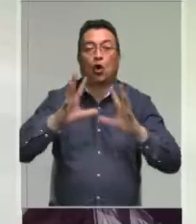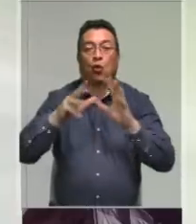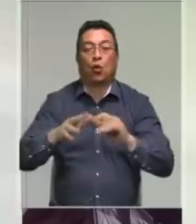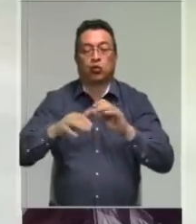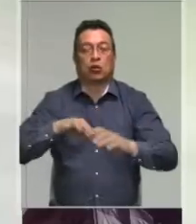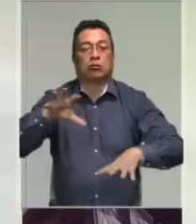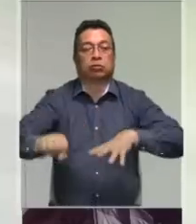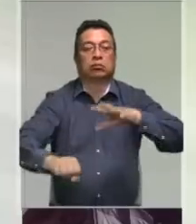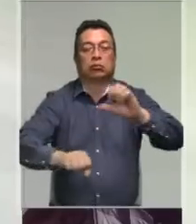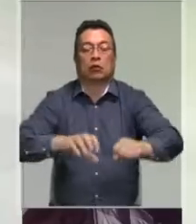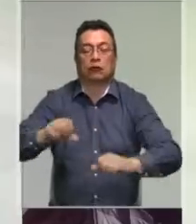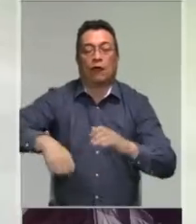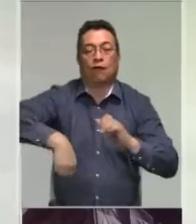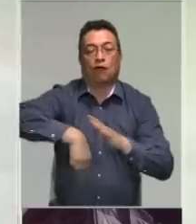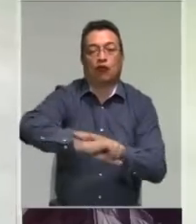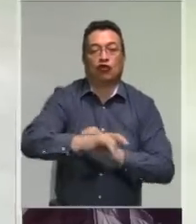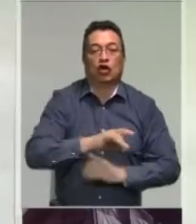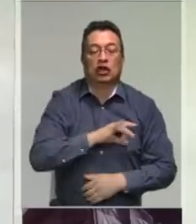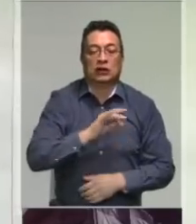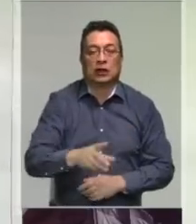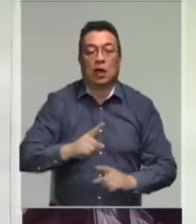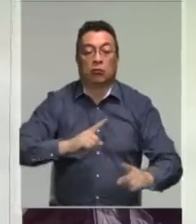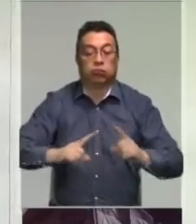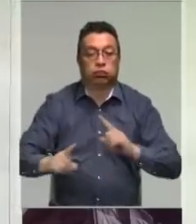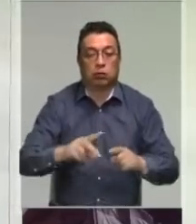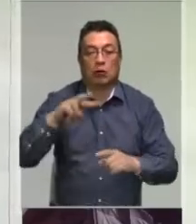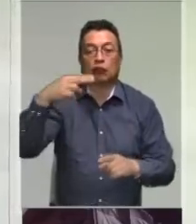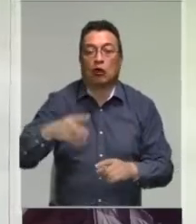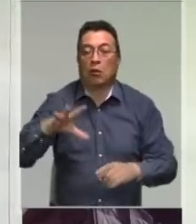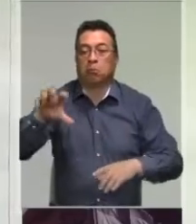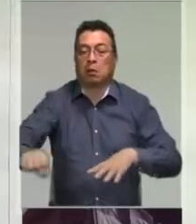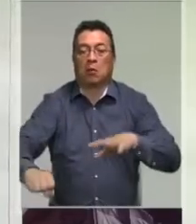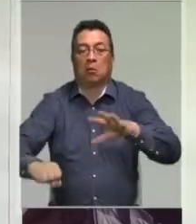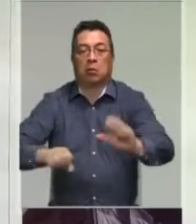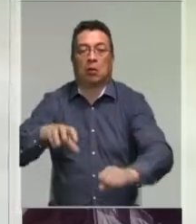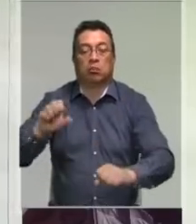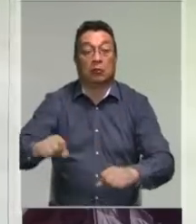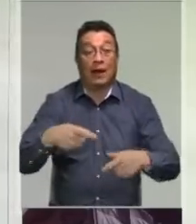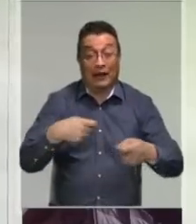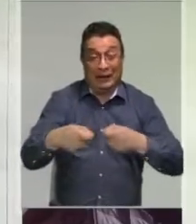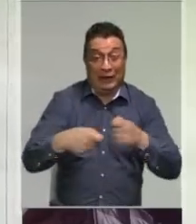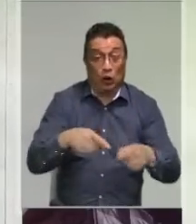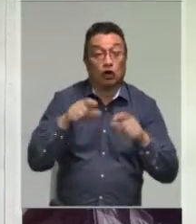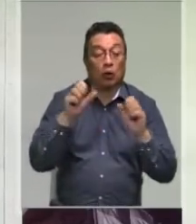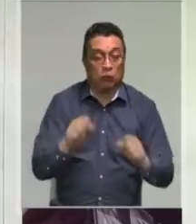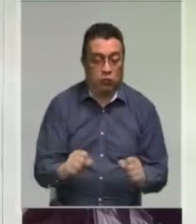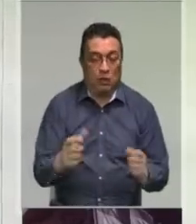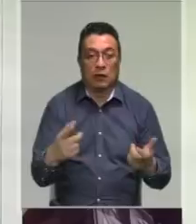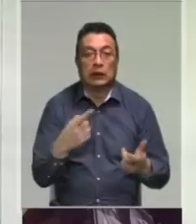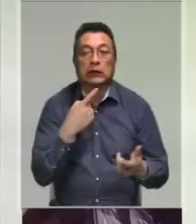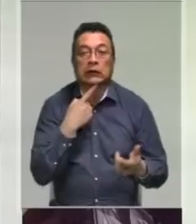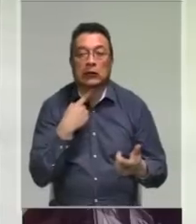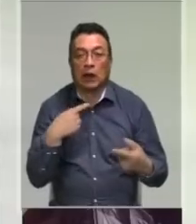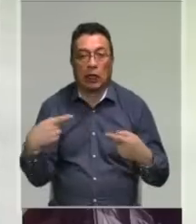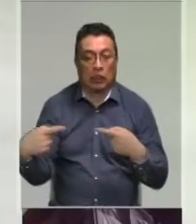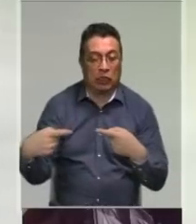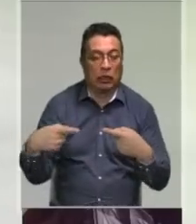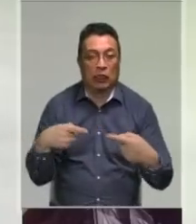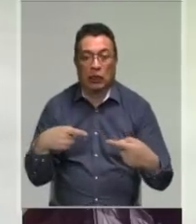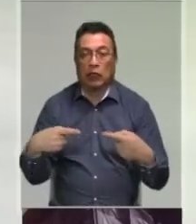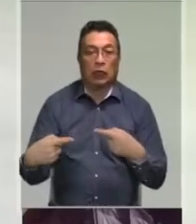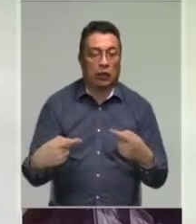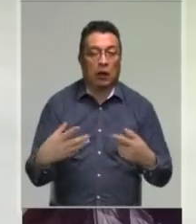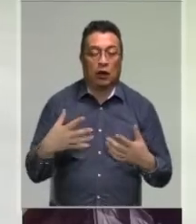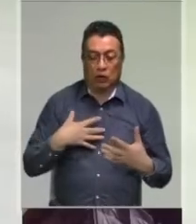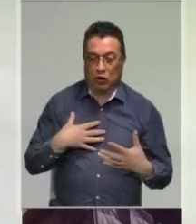fútbol chileno, tanto en su administración como también en su propiedad. Ese negocio puede generar un eventual conflicto de interés, porque se es